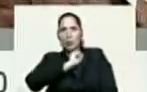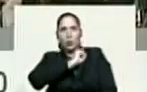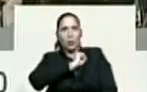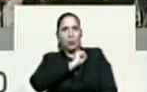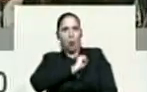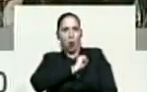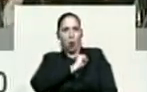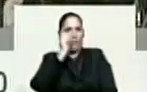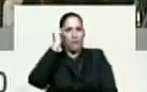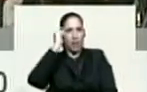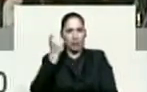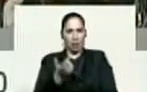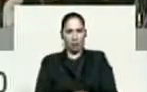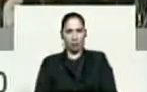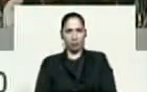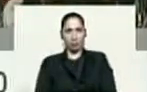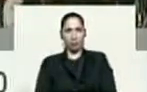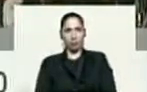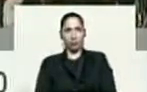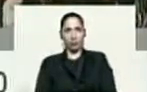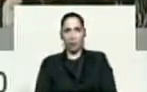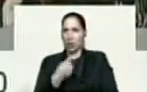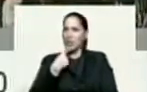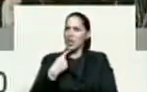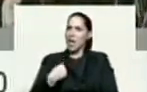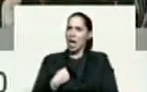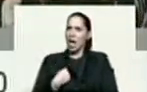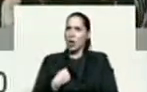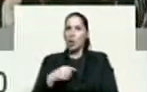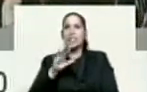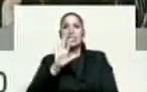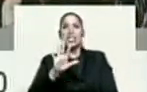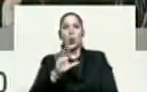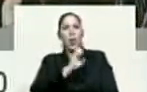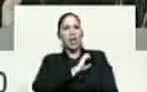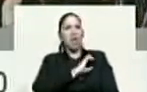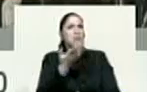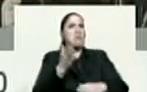fecha. Nos anunciaron el 5 de enero, ¿qué pasó?